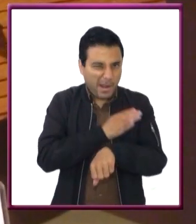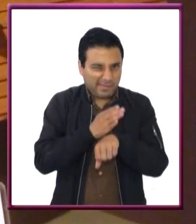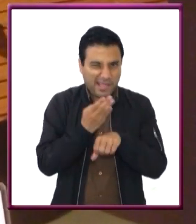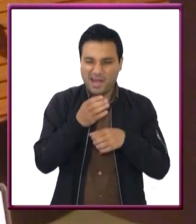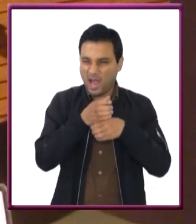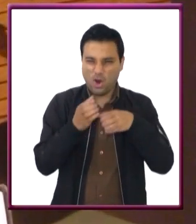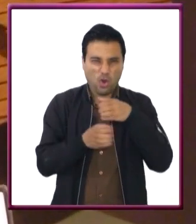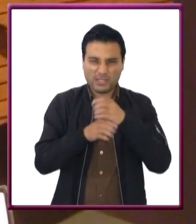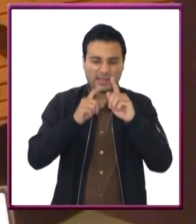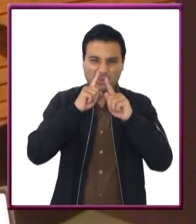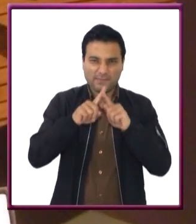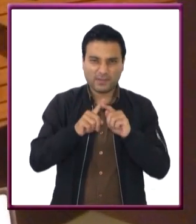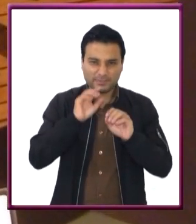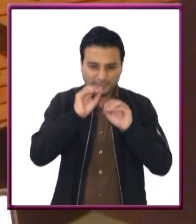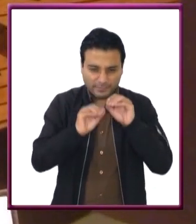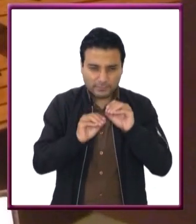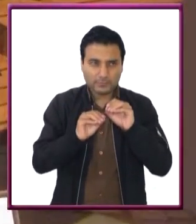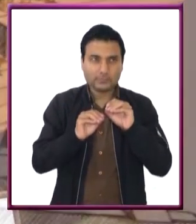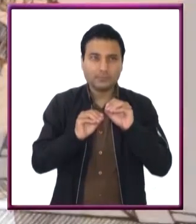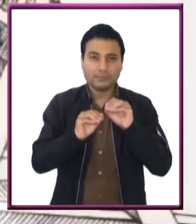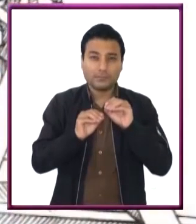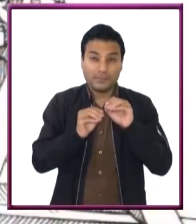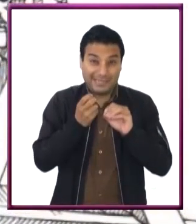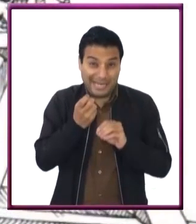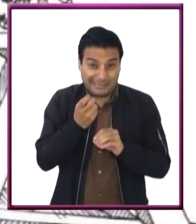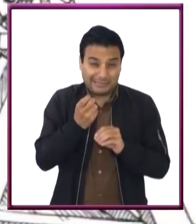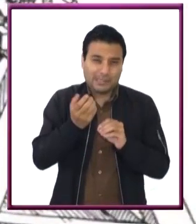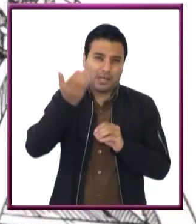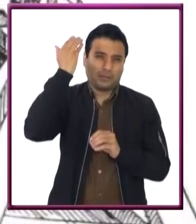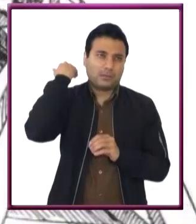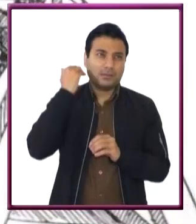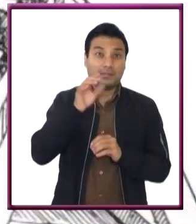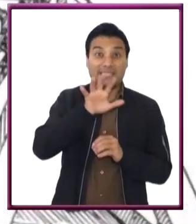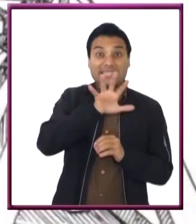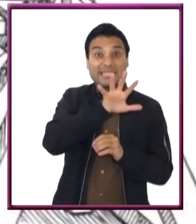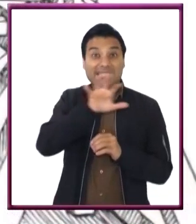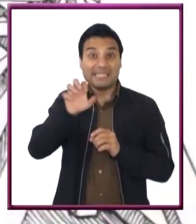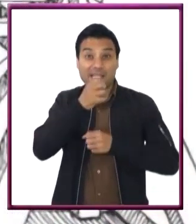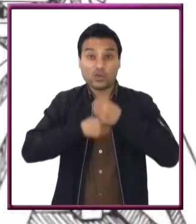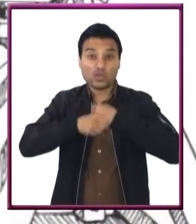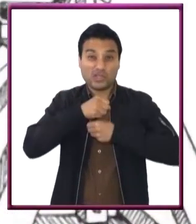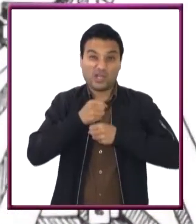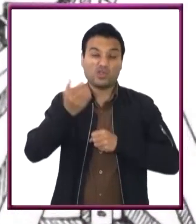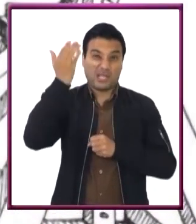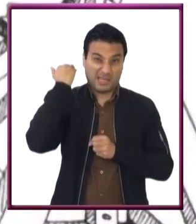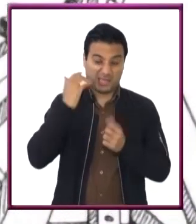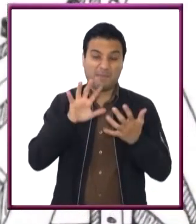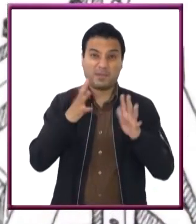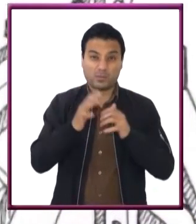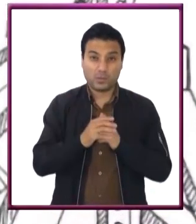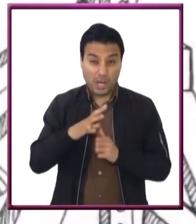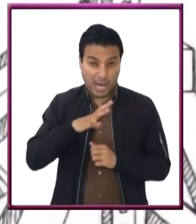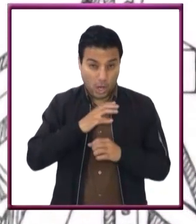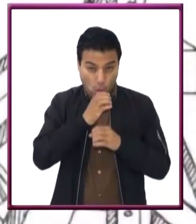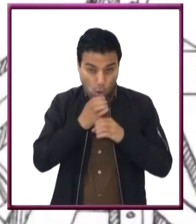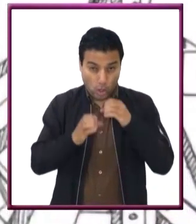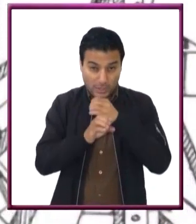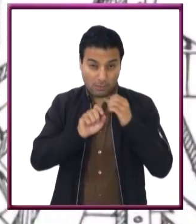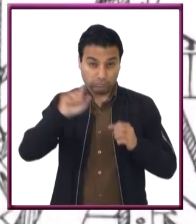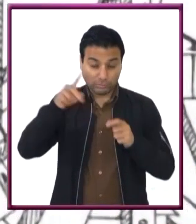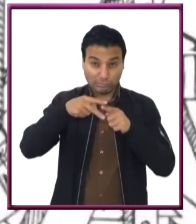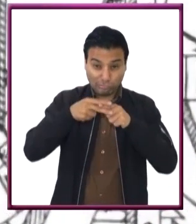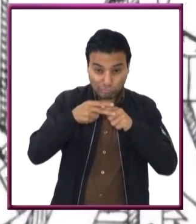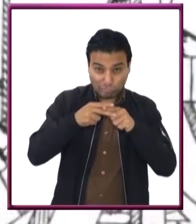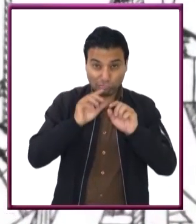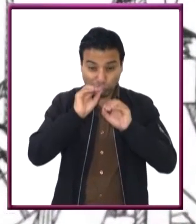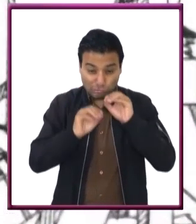mano. Recordemos que estamos hablando de hace más de 500 años y no era sencillo tener todas las herramientas que tenemos hoy